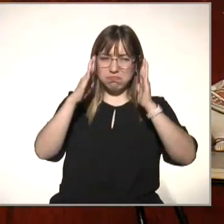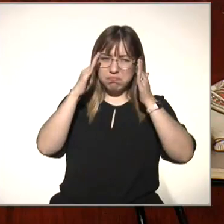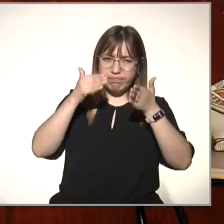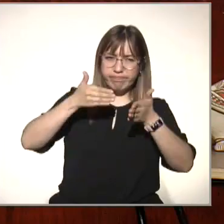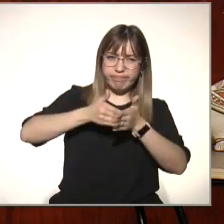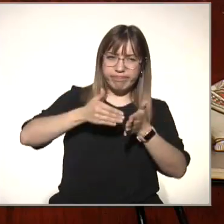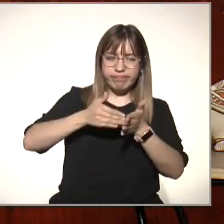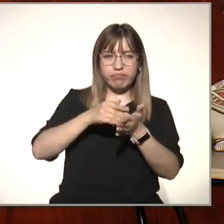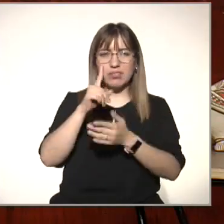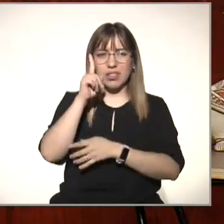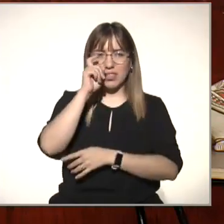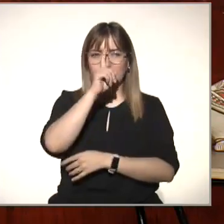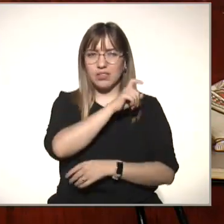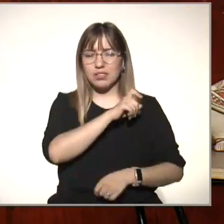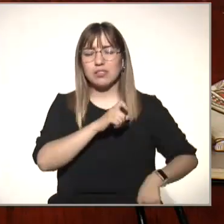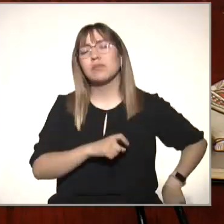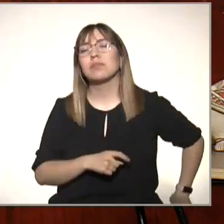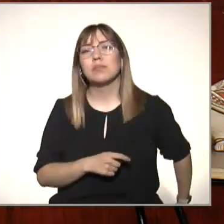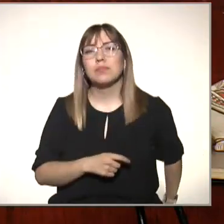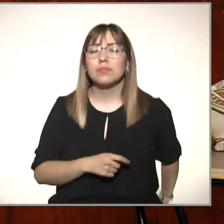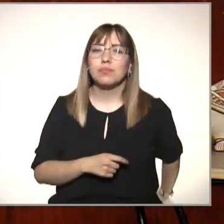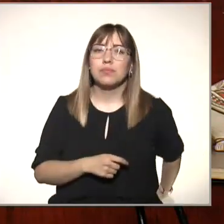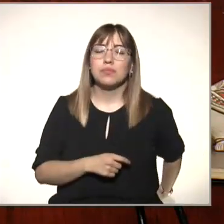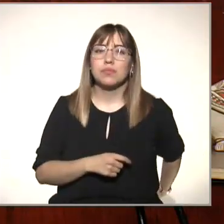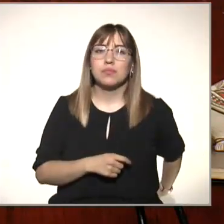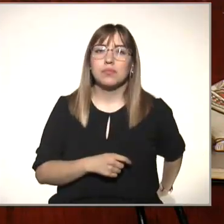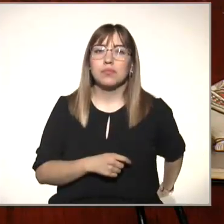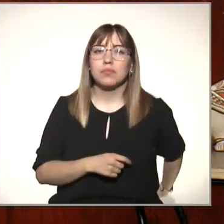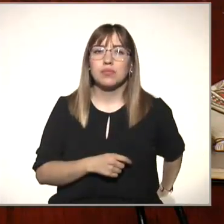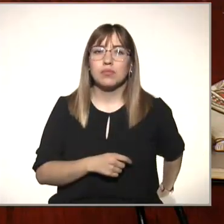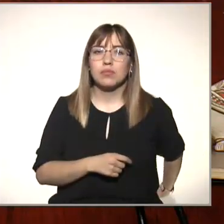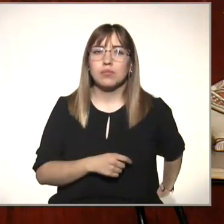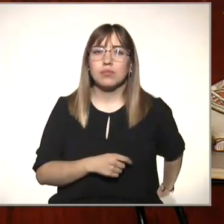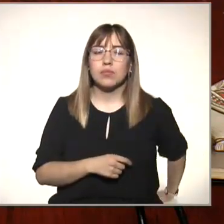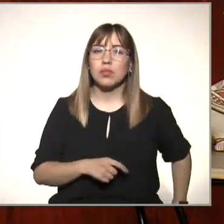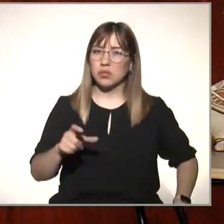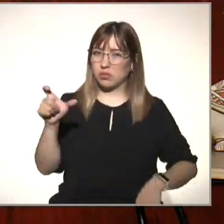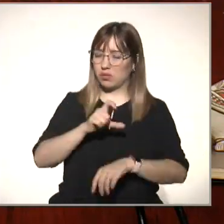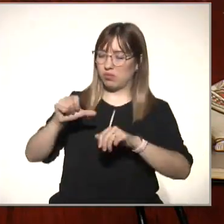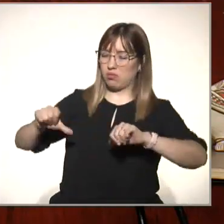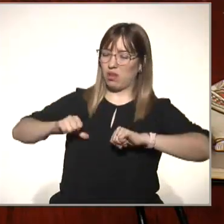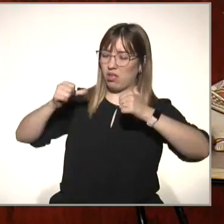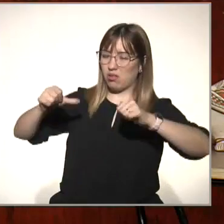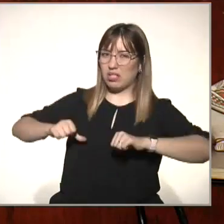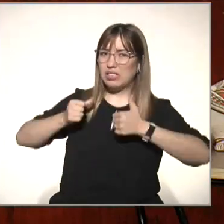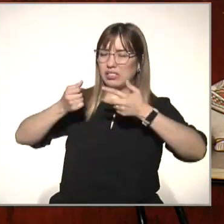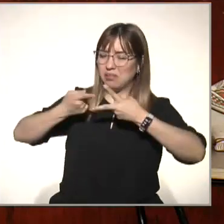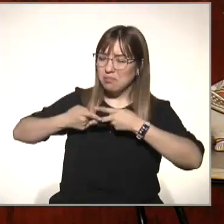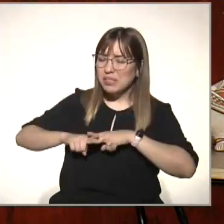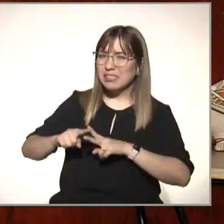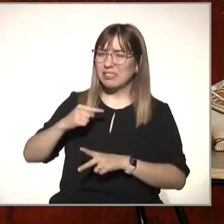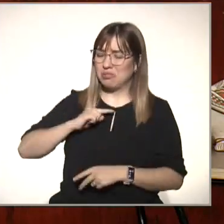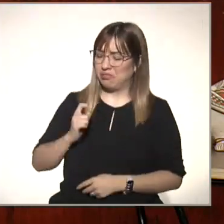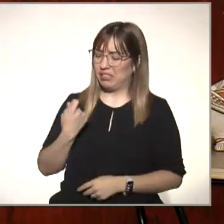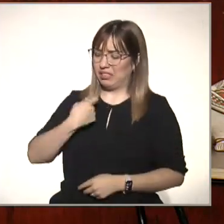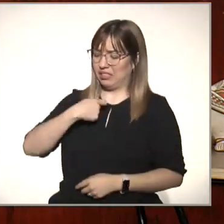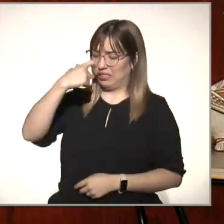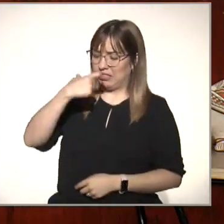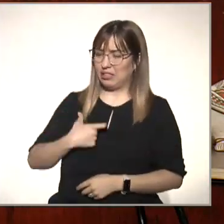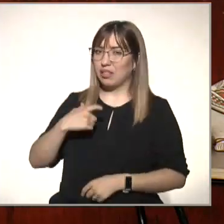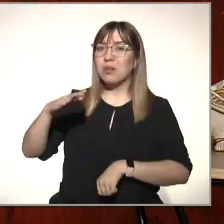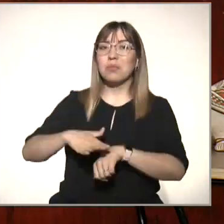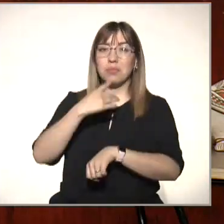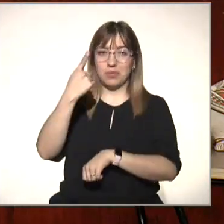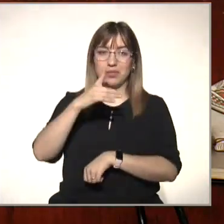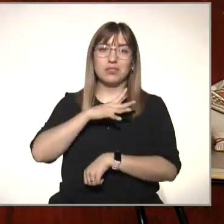mucho conflicto, justamente en la adolescencia, en estos años en los que estamos definiendo qué es lo que queremos ser, hacia dónde vamos. Y justamente por eso tenemos el testimonio